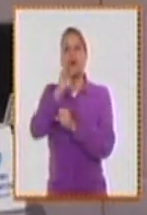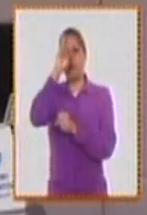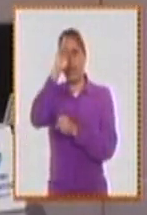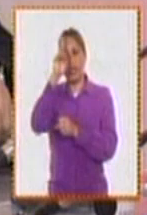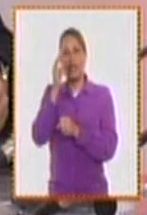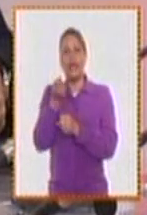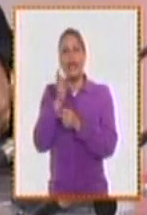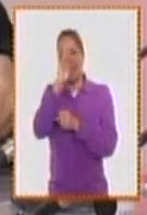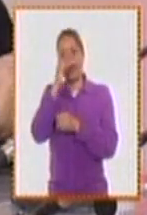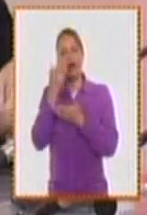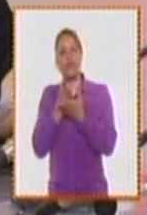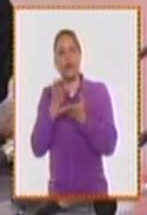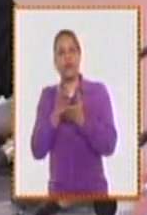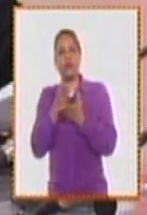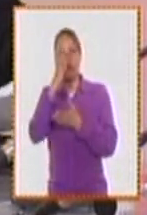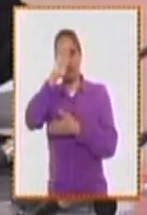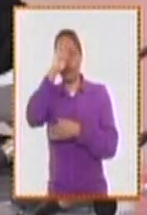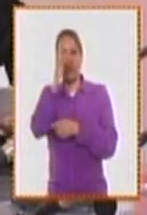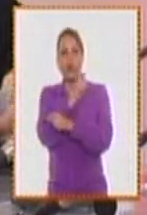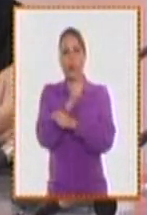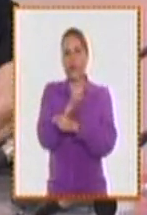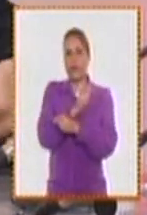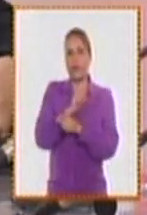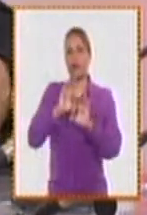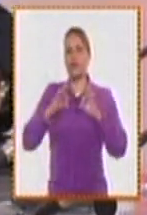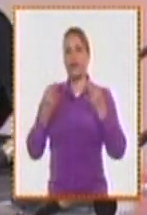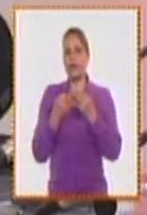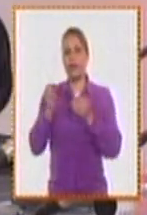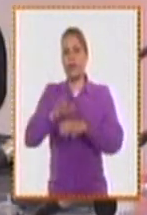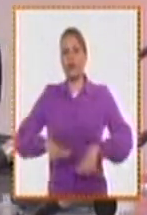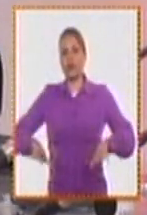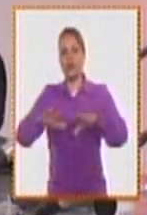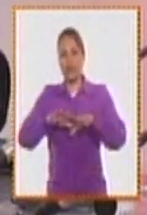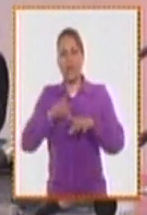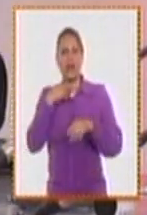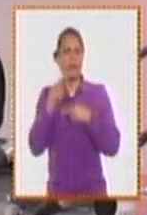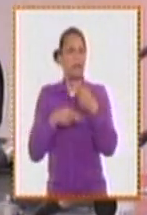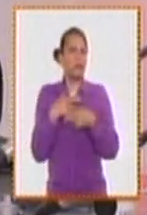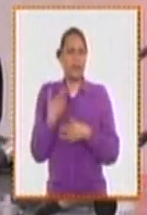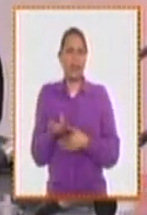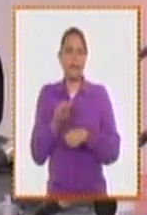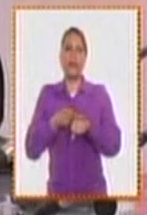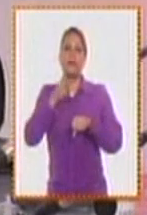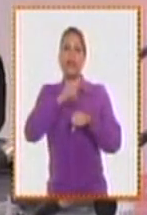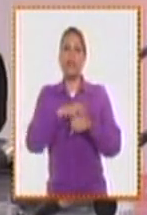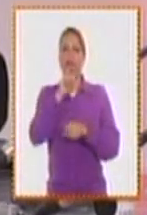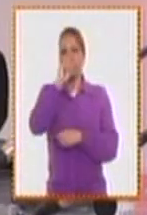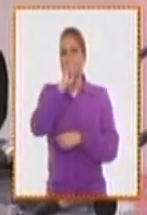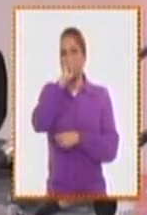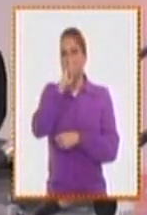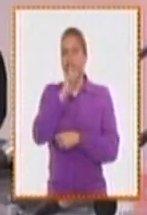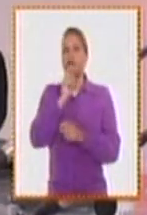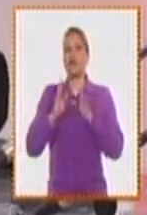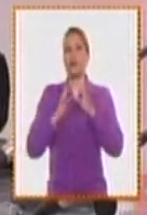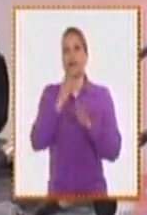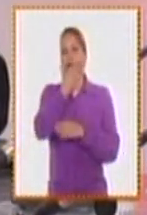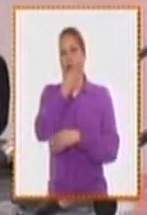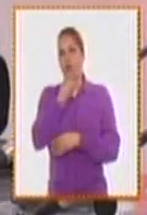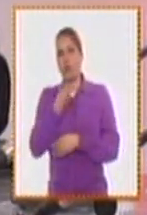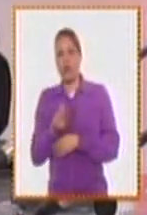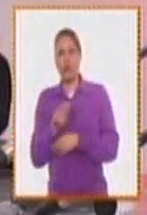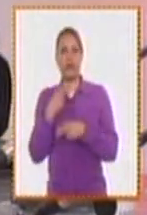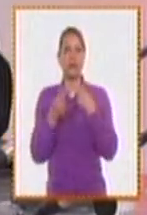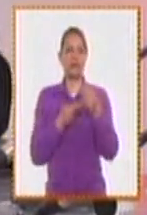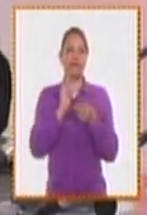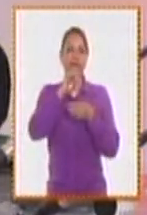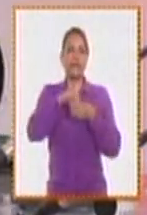que nuestras escuelas, nuestros profesores, la familia y la sociedad pueden hacer para prevenir el consumo de drogas por parte de nuestros jóvenes, nuestros niños